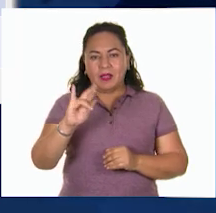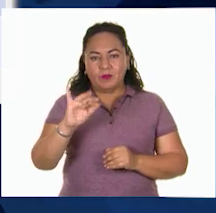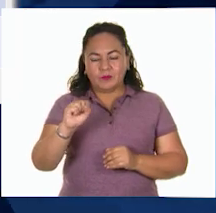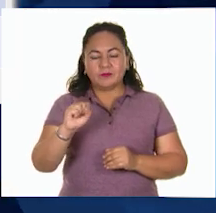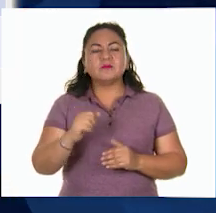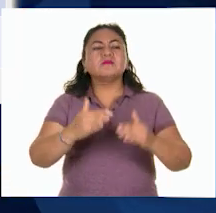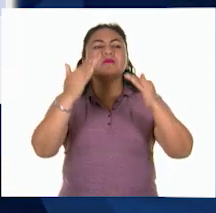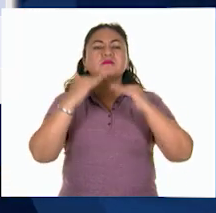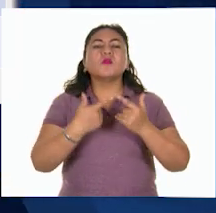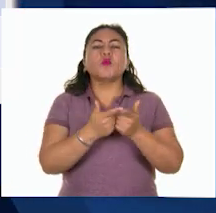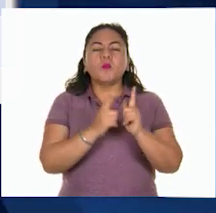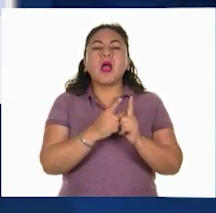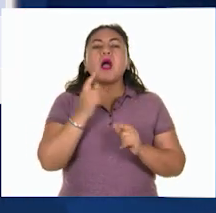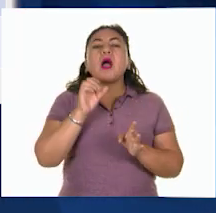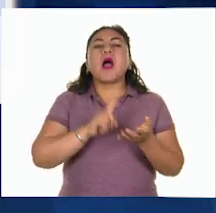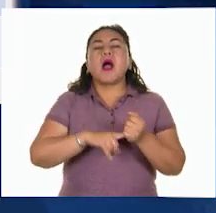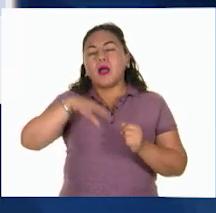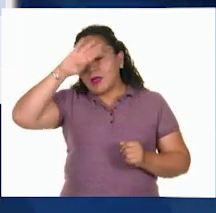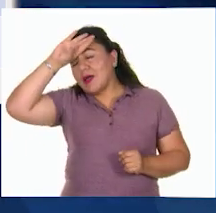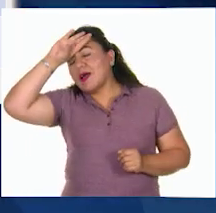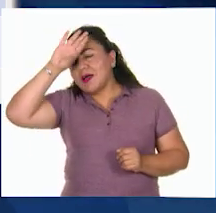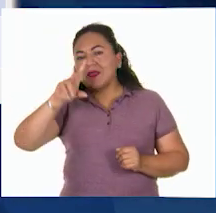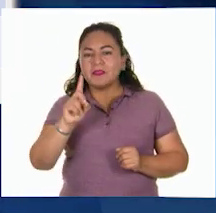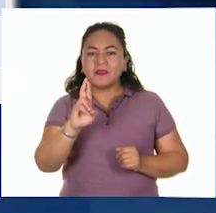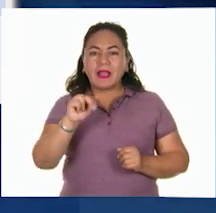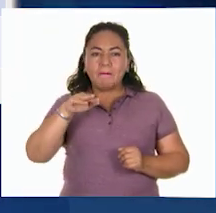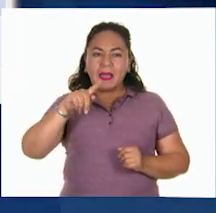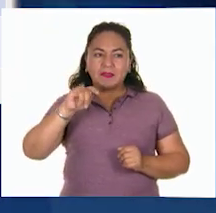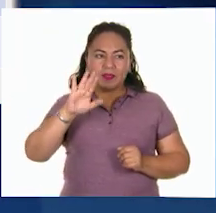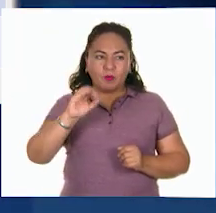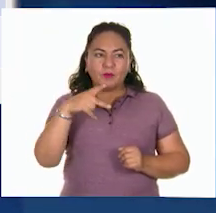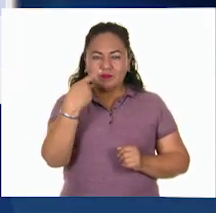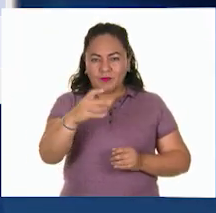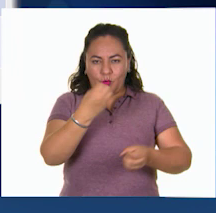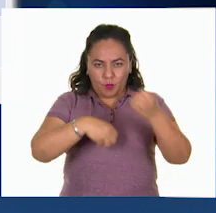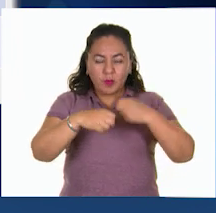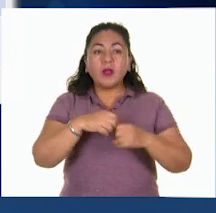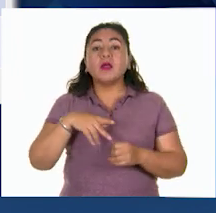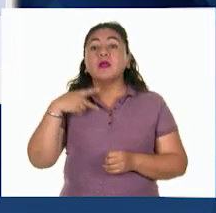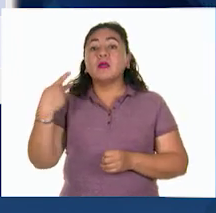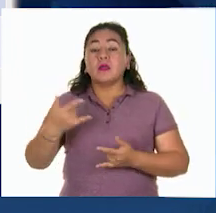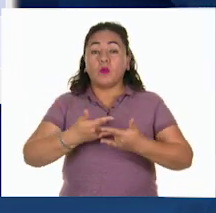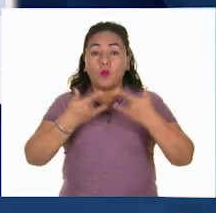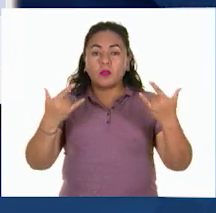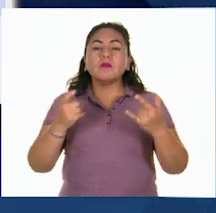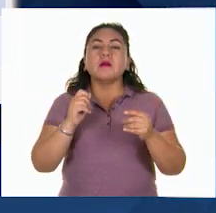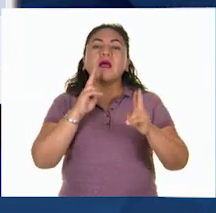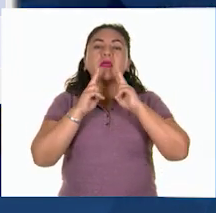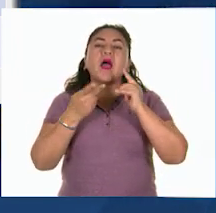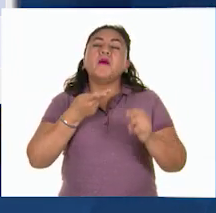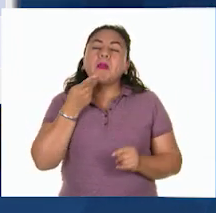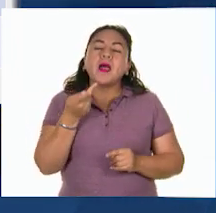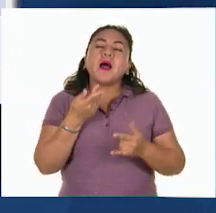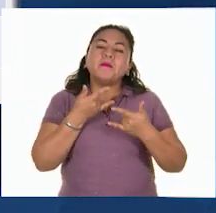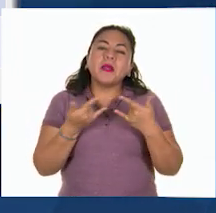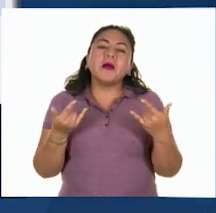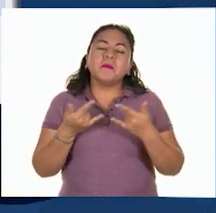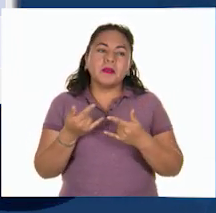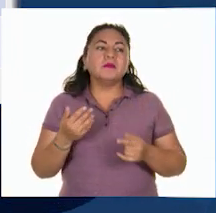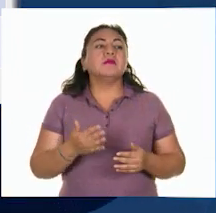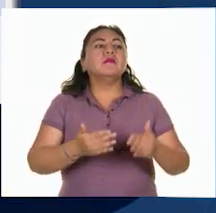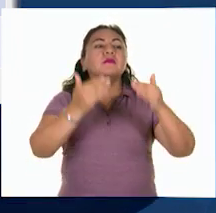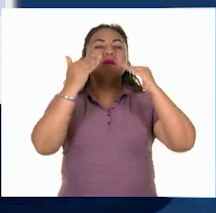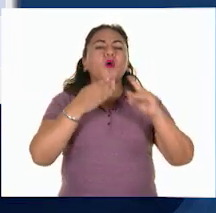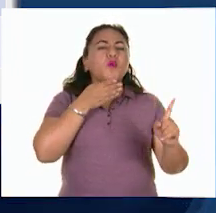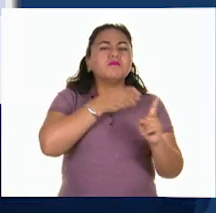María? Al dramático por la obra de teatro y al narrativo en el caso del cuento. ¿Cuál es el propósito